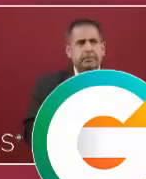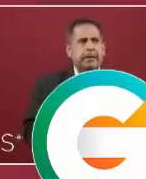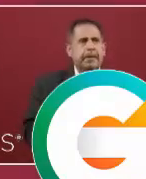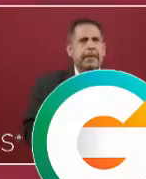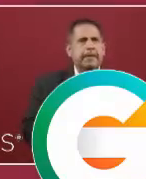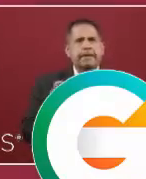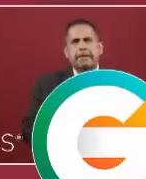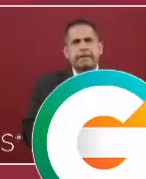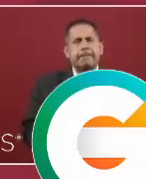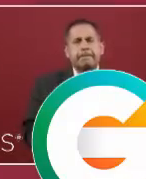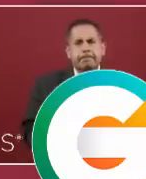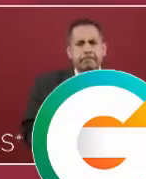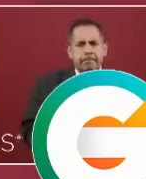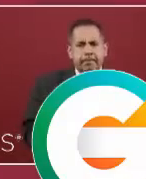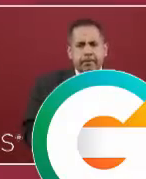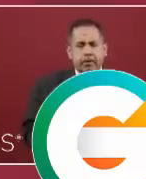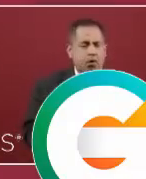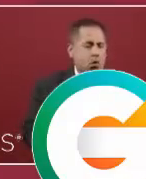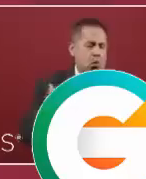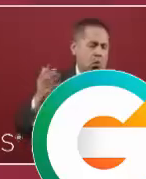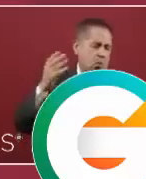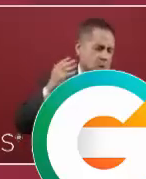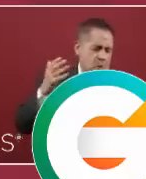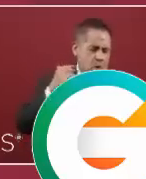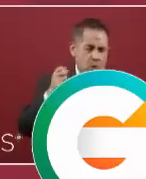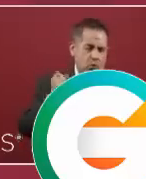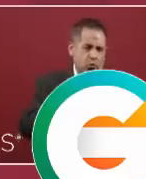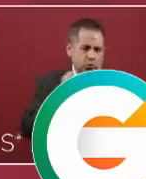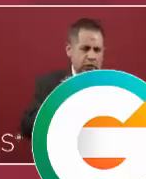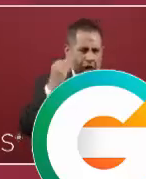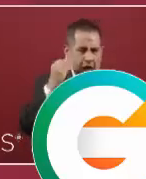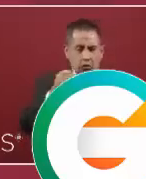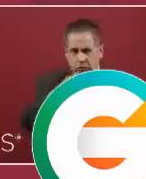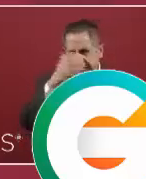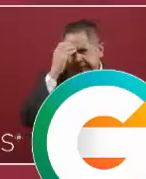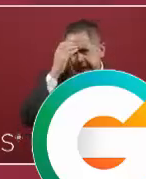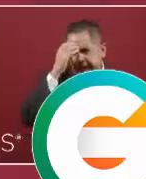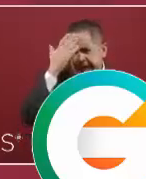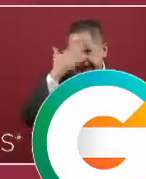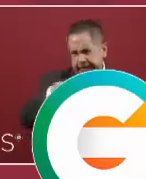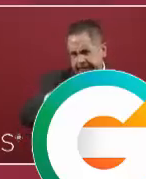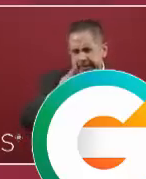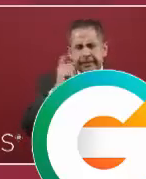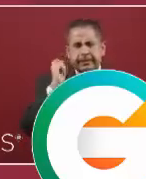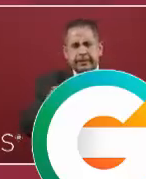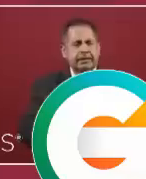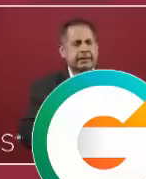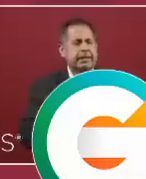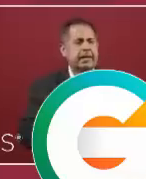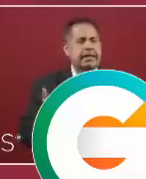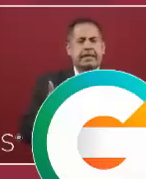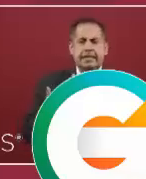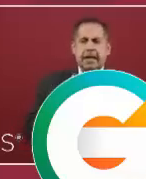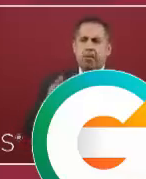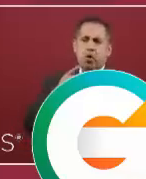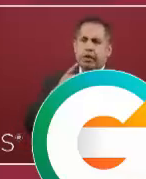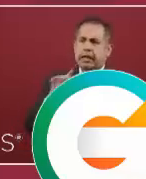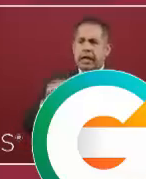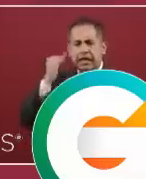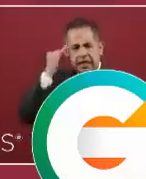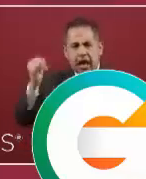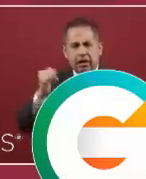Durante mucho tiempo, como es conocido, se aplicó una política que no